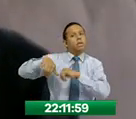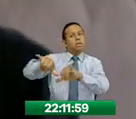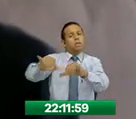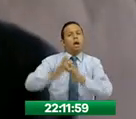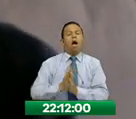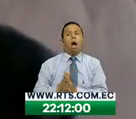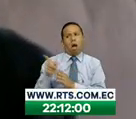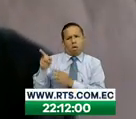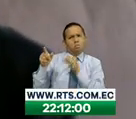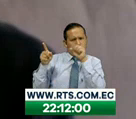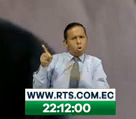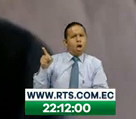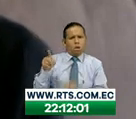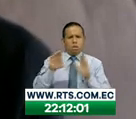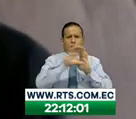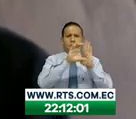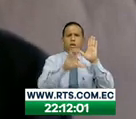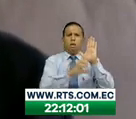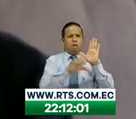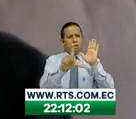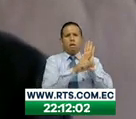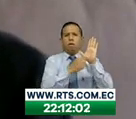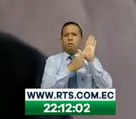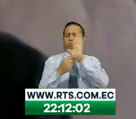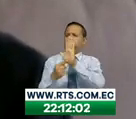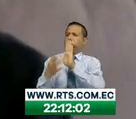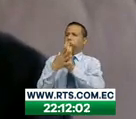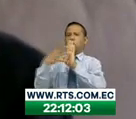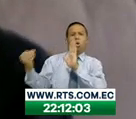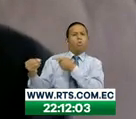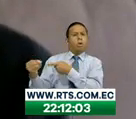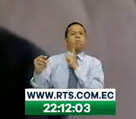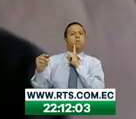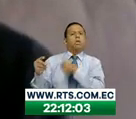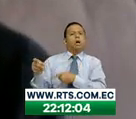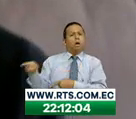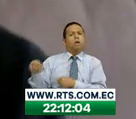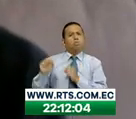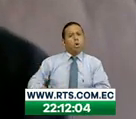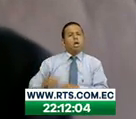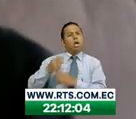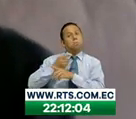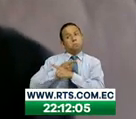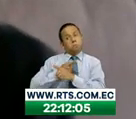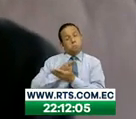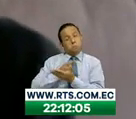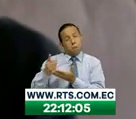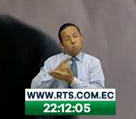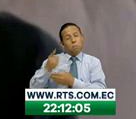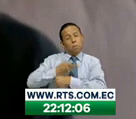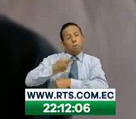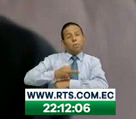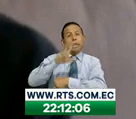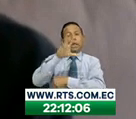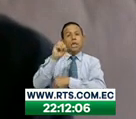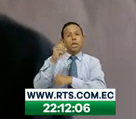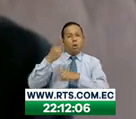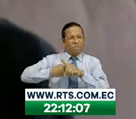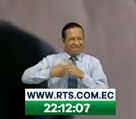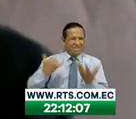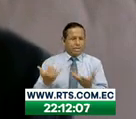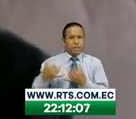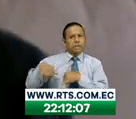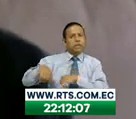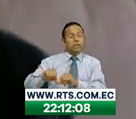decreto ampliando el plazo desde del estado de excepción por 30 días adicionales más, y así tendrá que seguir haciendo hasta